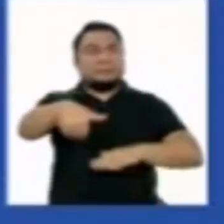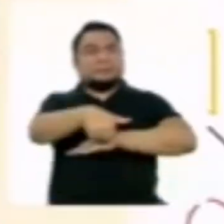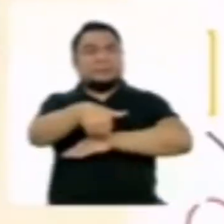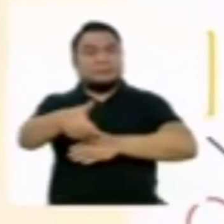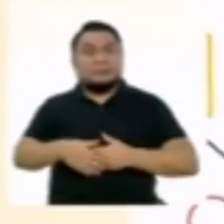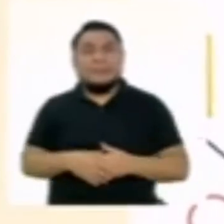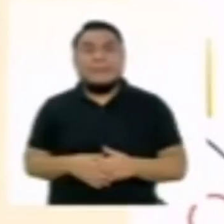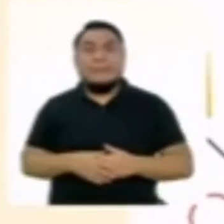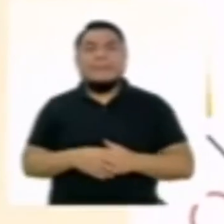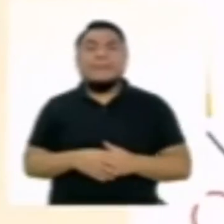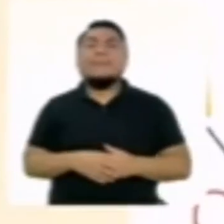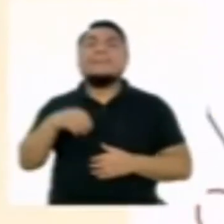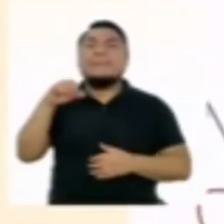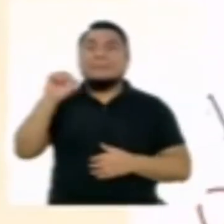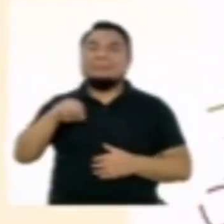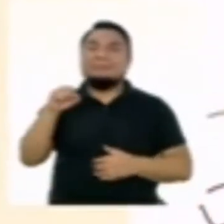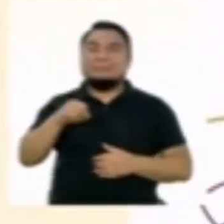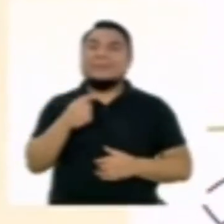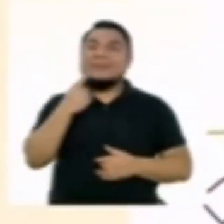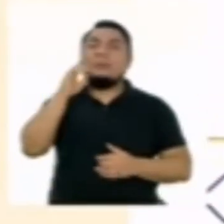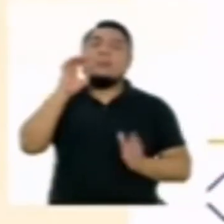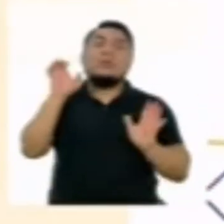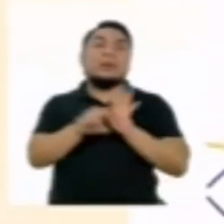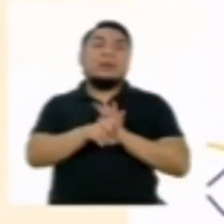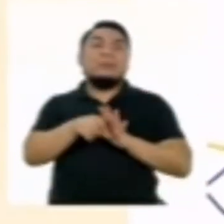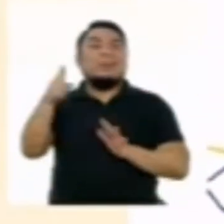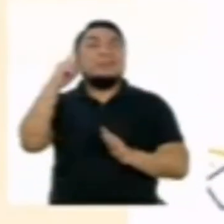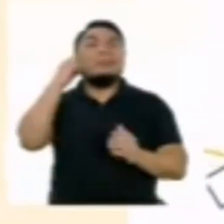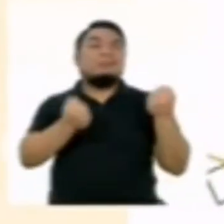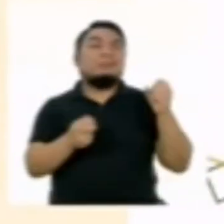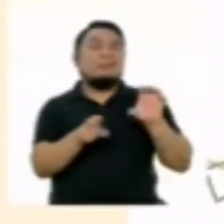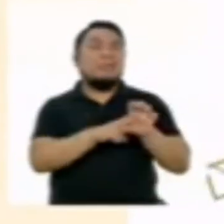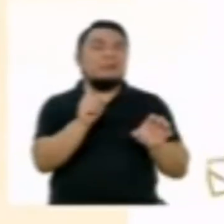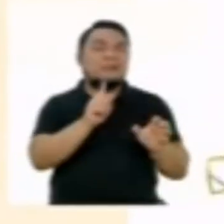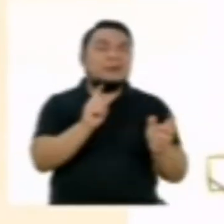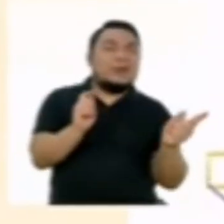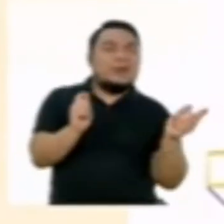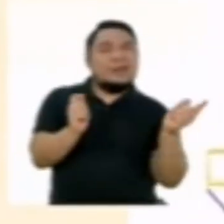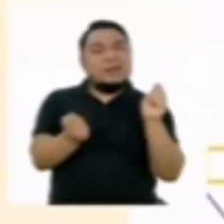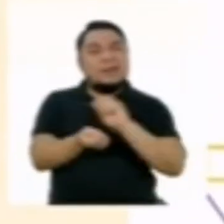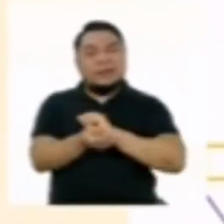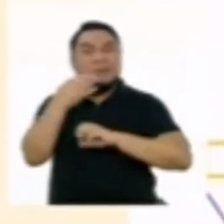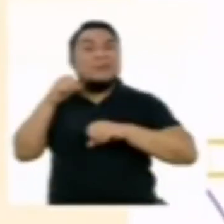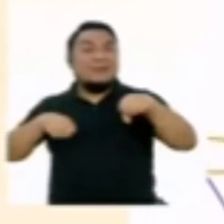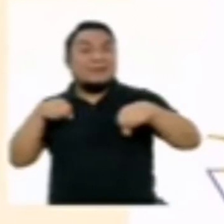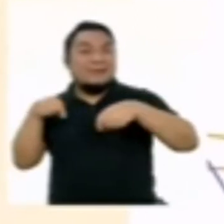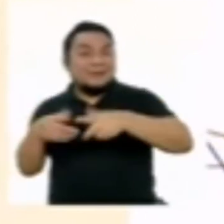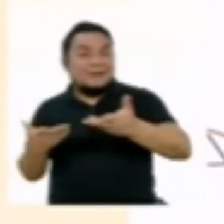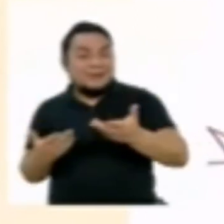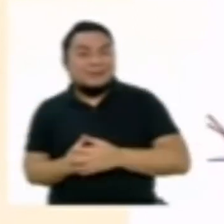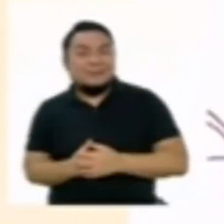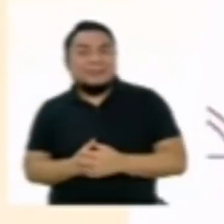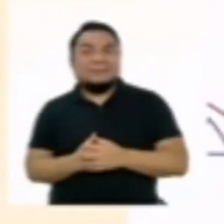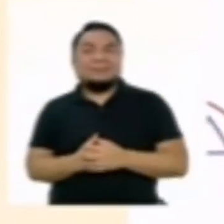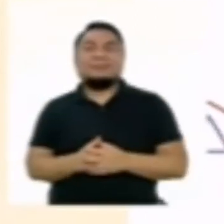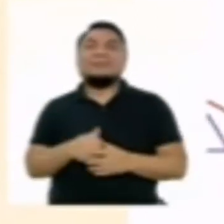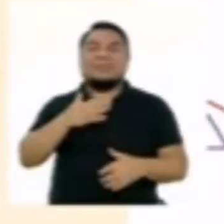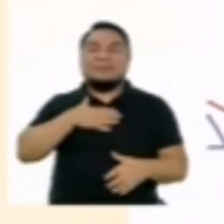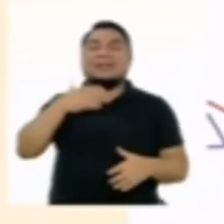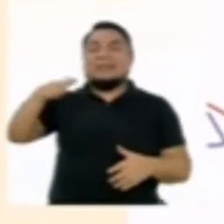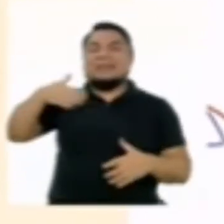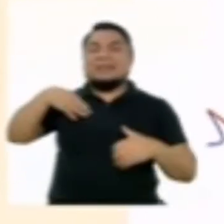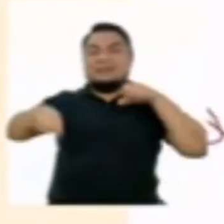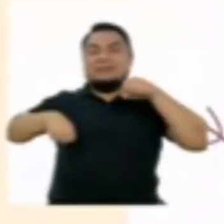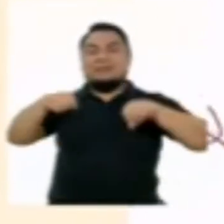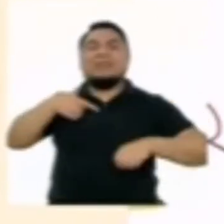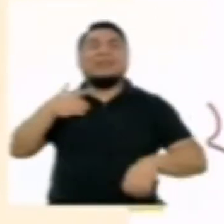calles. Podemos optar por el uso de medios de transporte ecoamigables, como la bicicleta. Yo ya lo